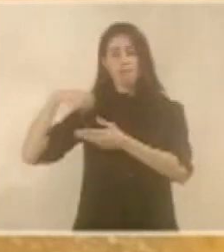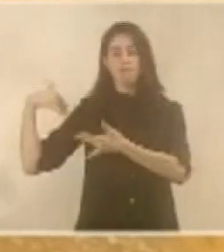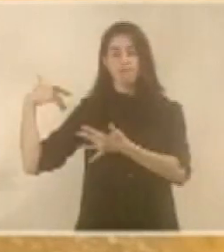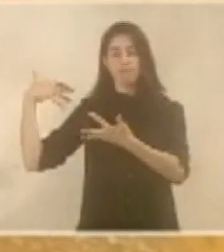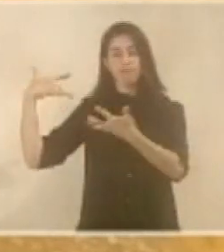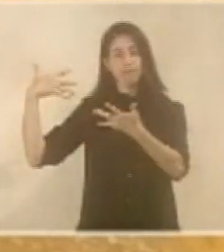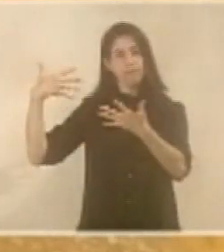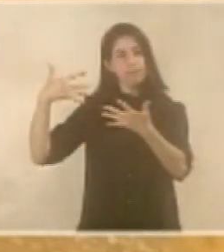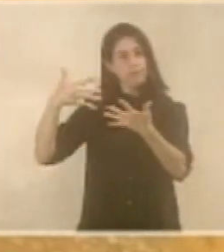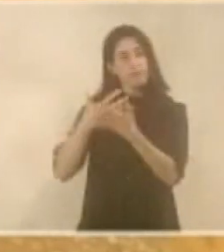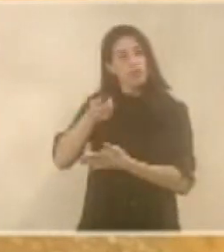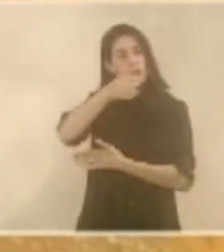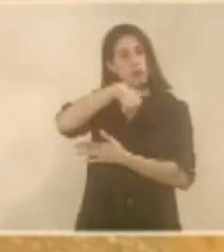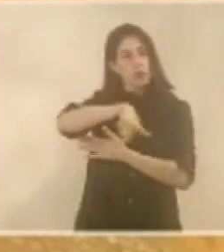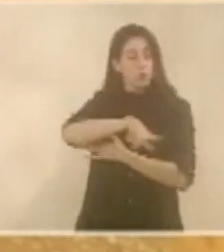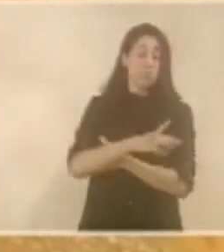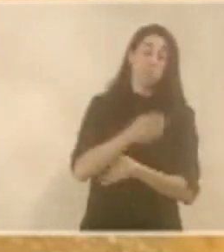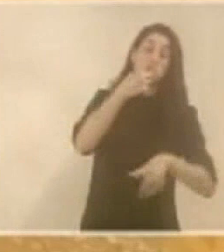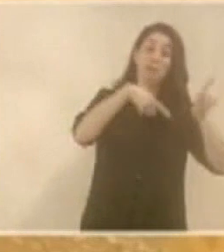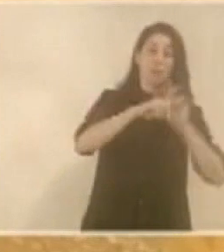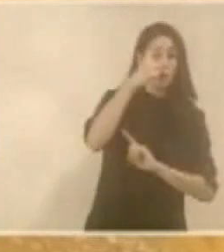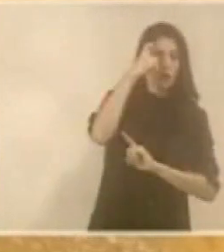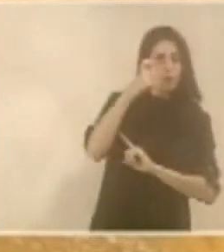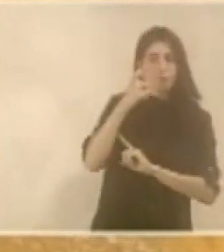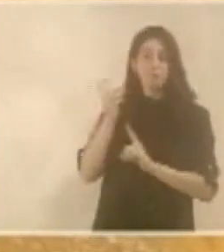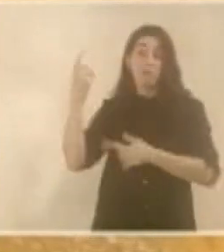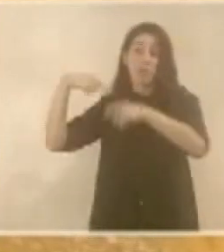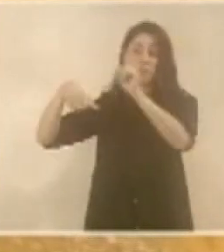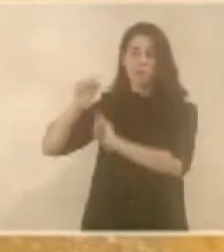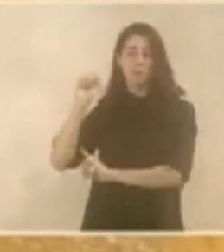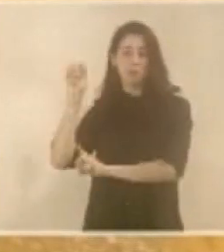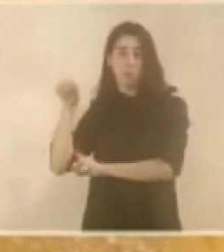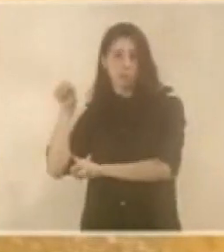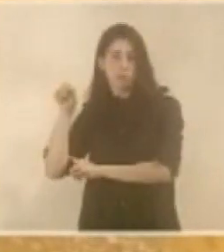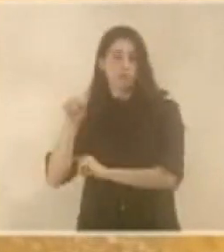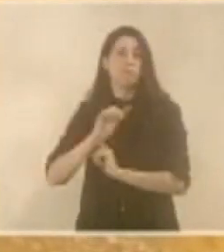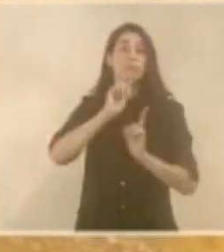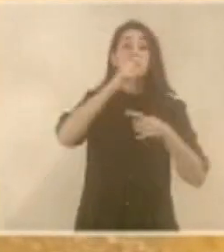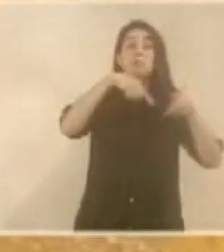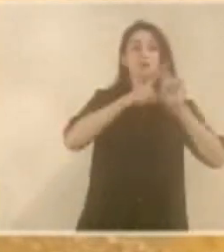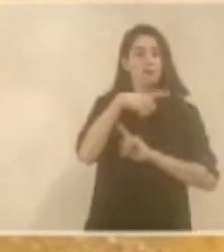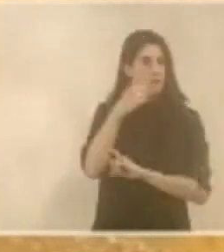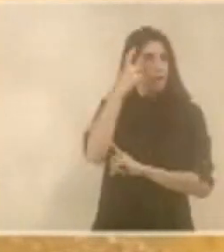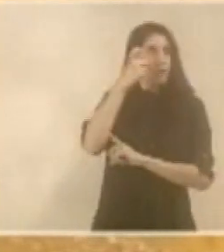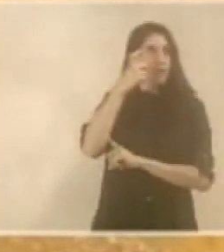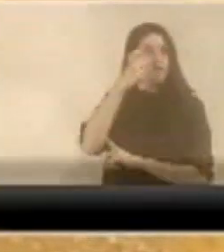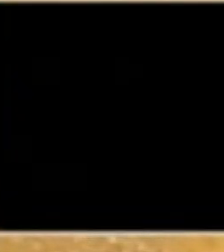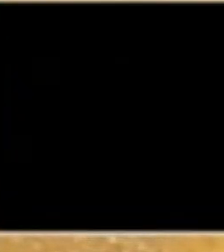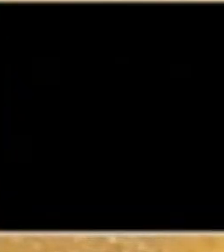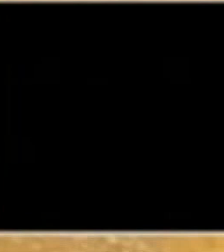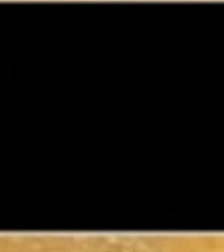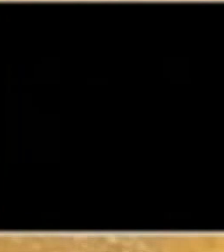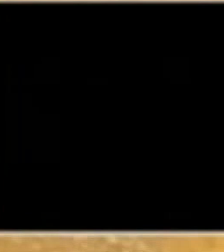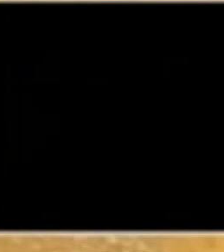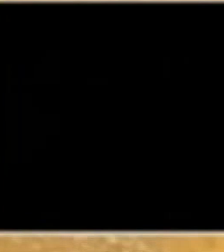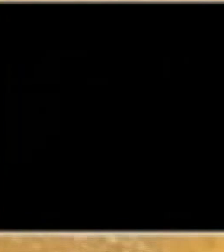recordado, ha sido ignorado, ha sido estudiado y vuelto a recordar por los almerienses que hoy conmemoramos este hecho con el